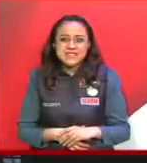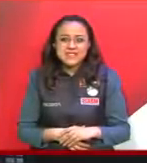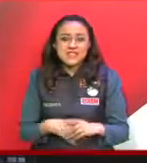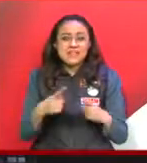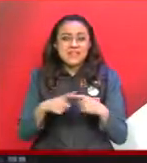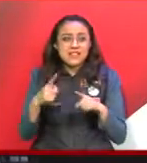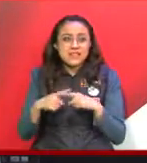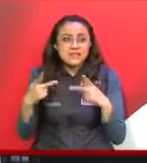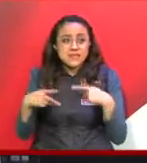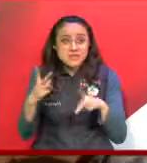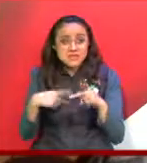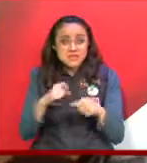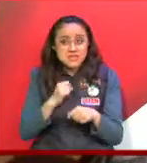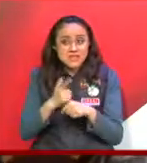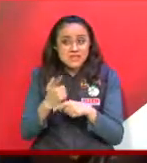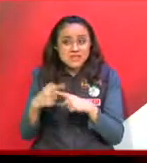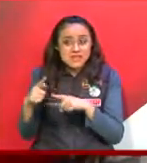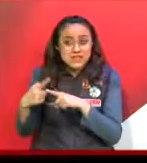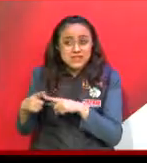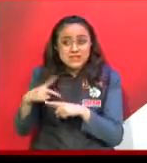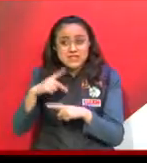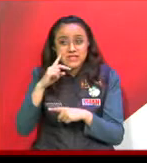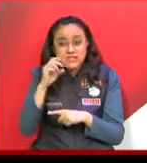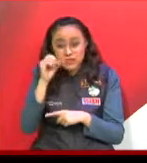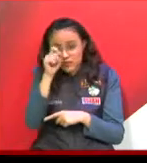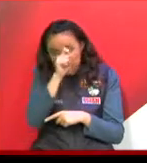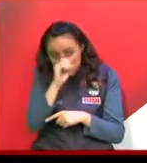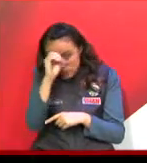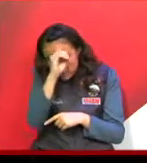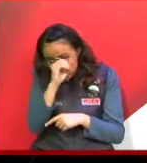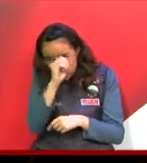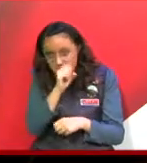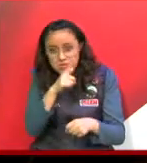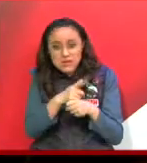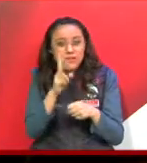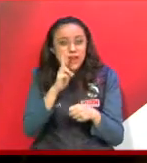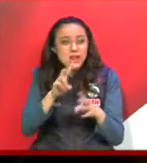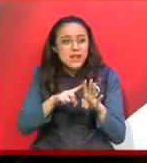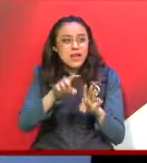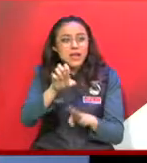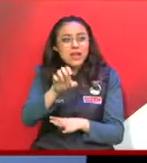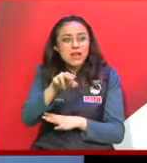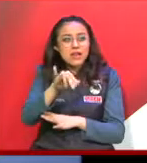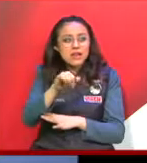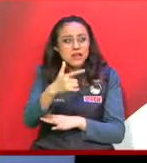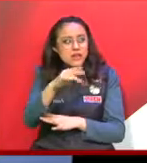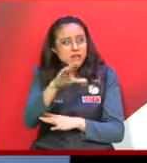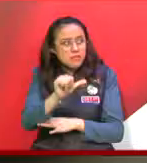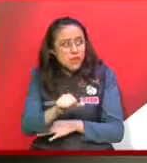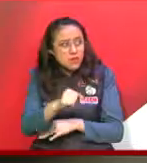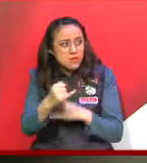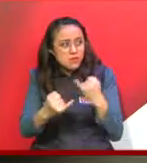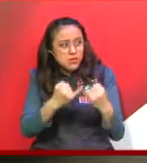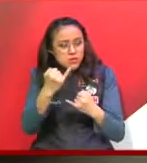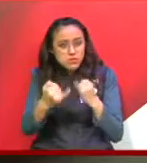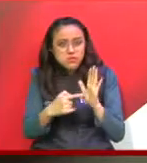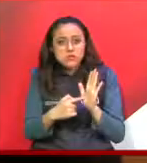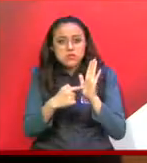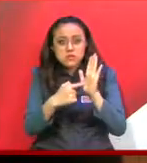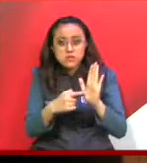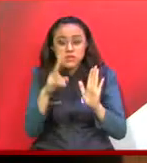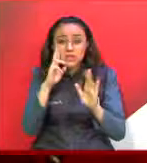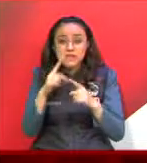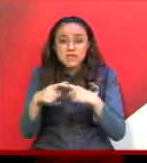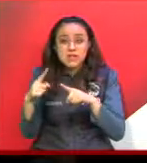Cientos de niños descubrieron sus dotes de detective al tratar de descifrar el enigma más complejo en la Villa Juguetón. Esta aventura